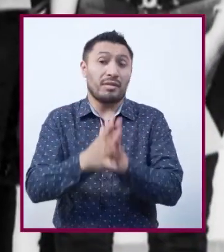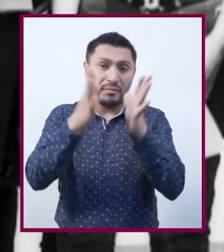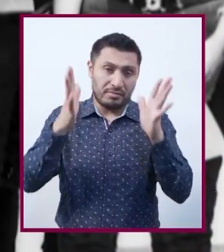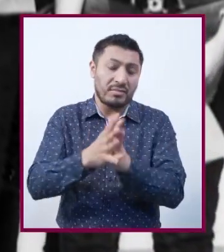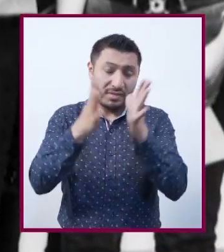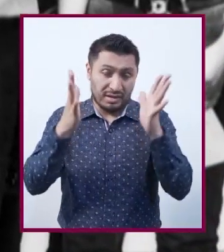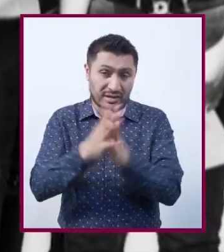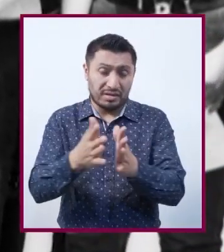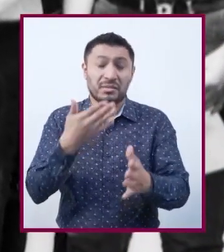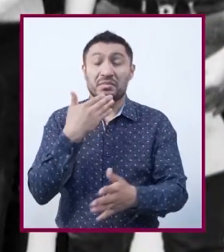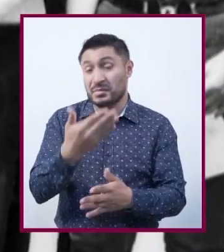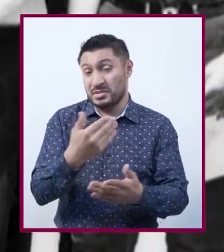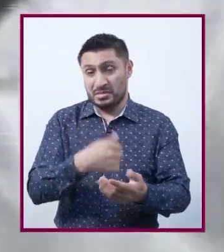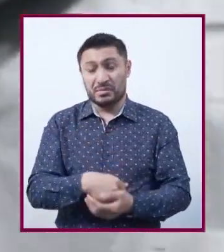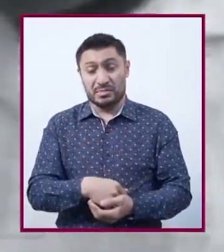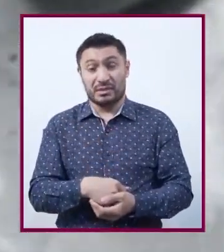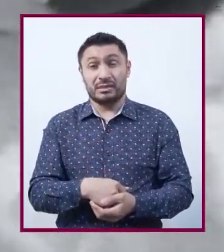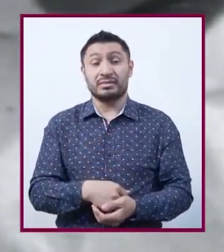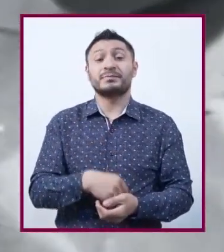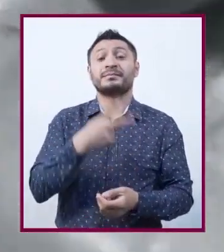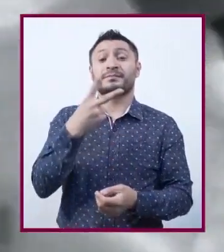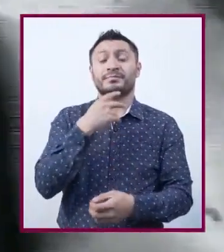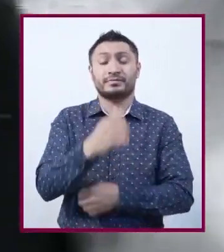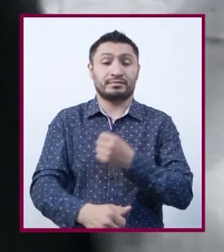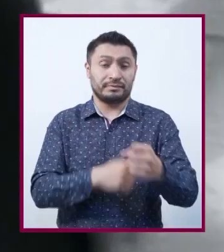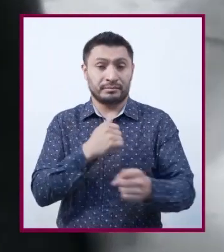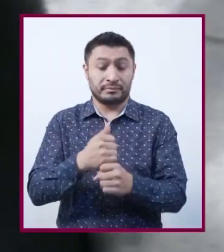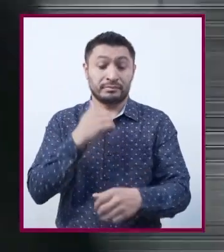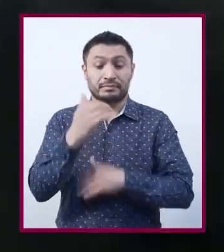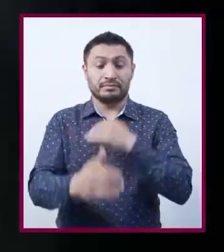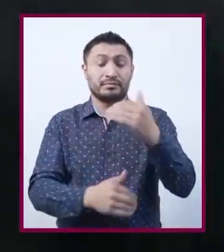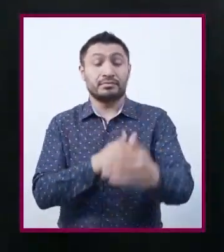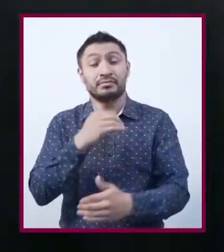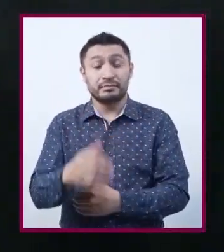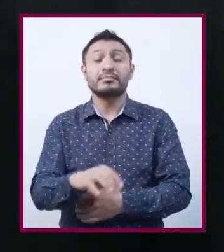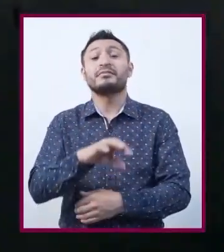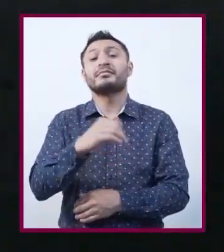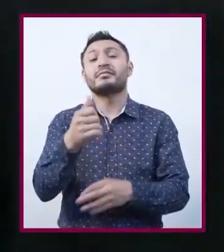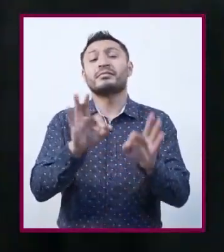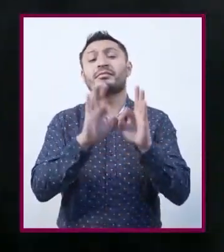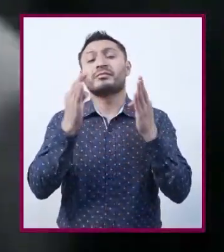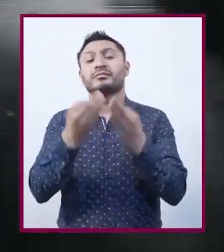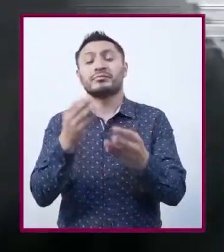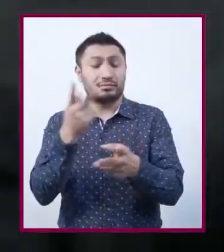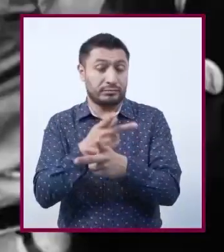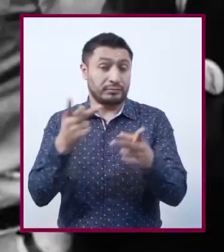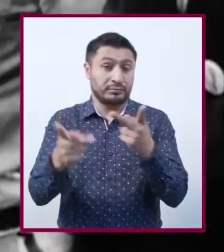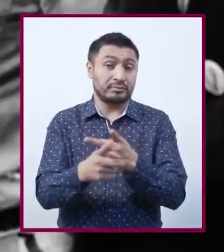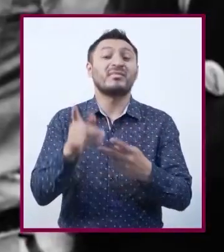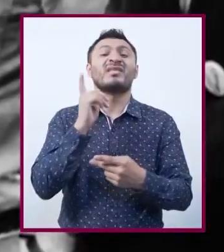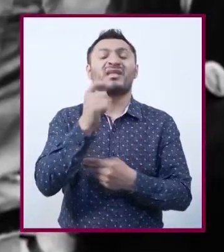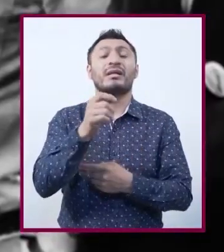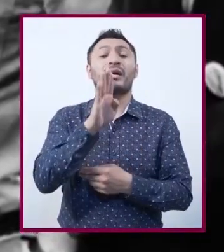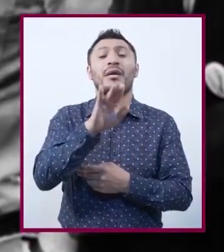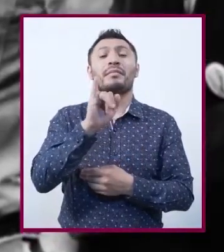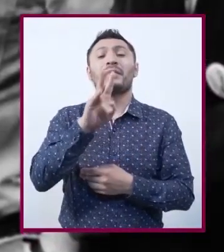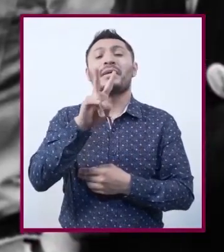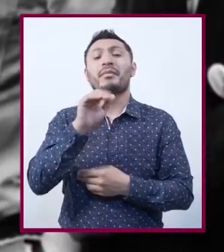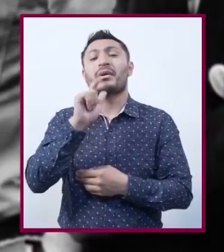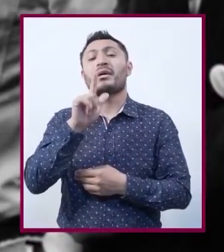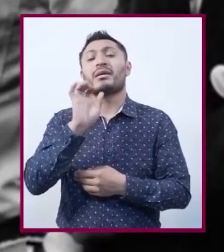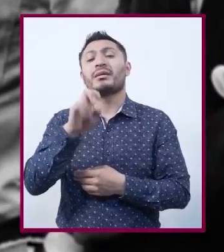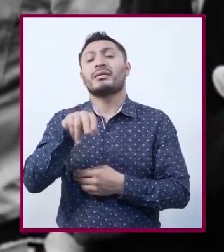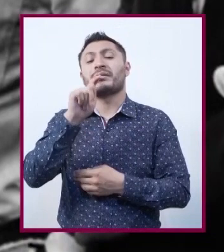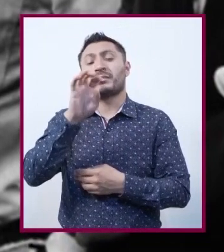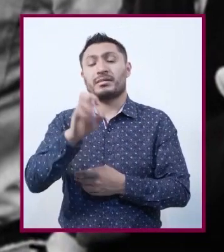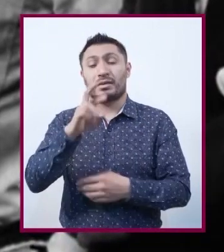en su aprendizaje. 2 años más tarde surgió otra alternativa de bachillerato, el bivalente, a cargo